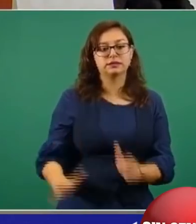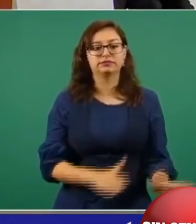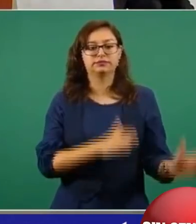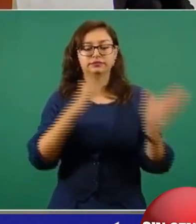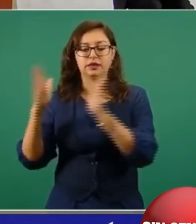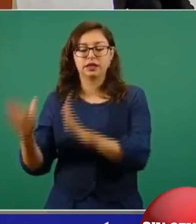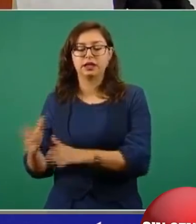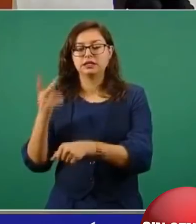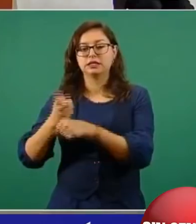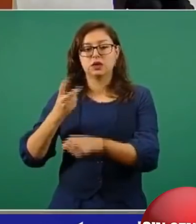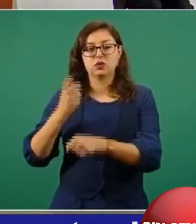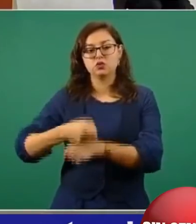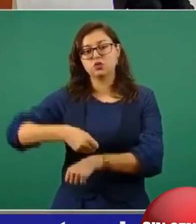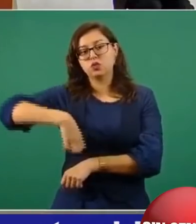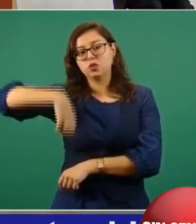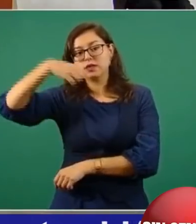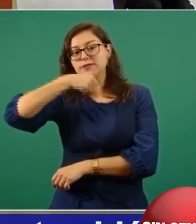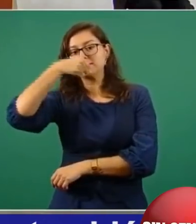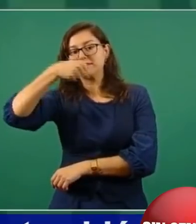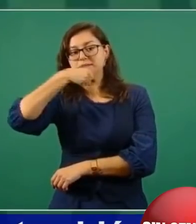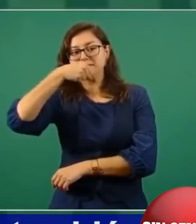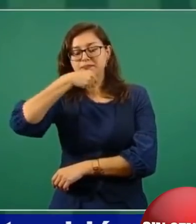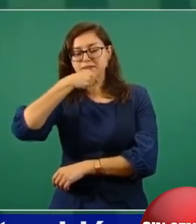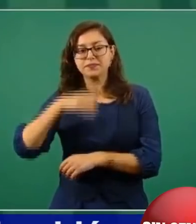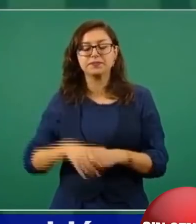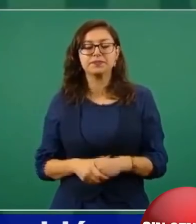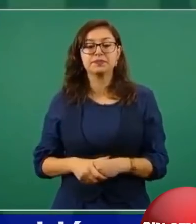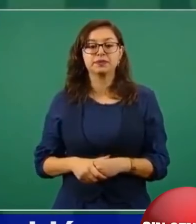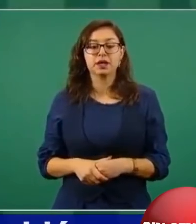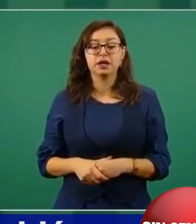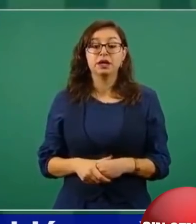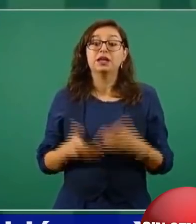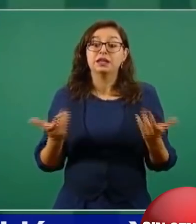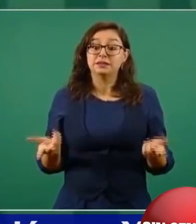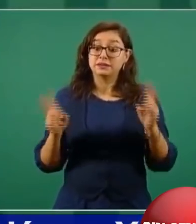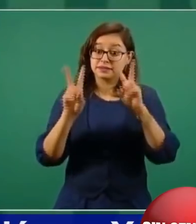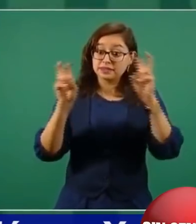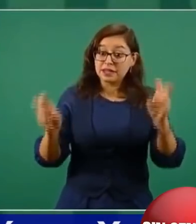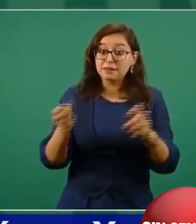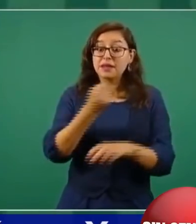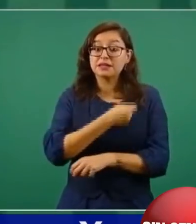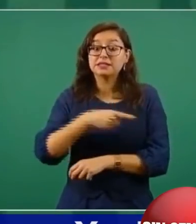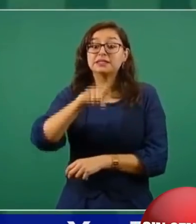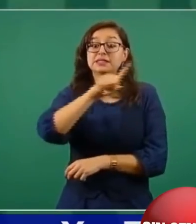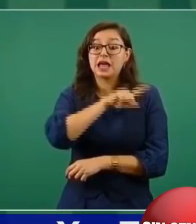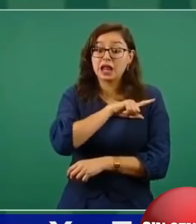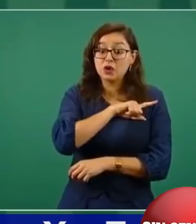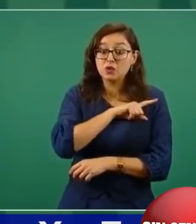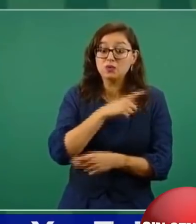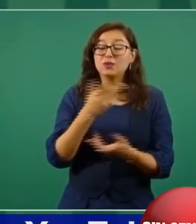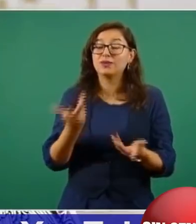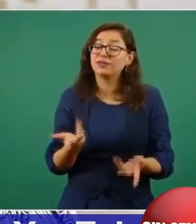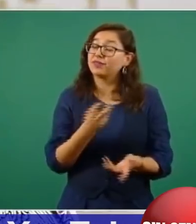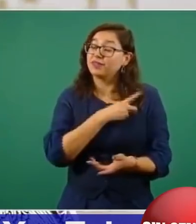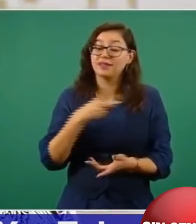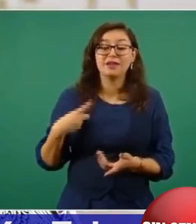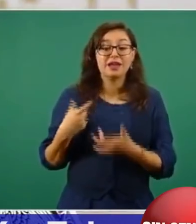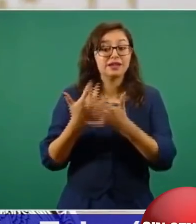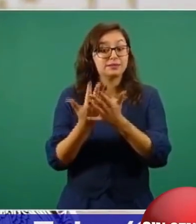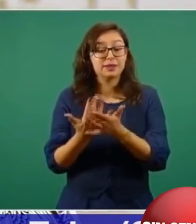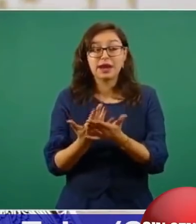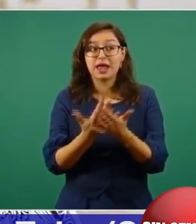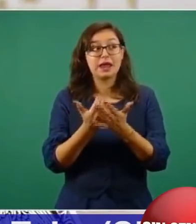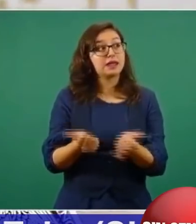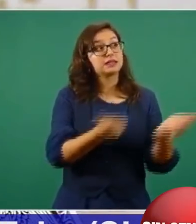el arranque de la fase 2. Para el personal de salud, insisto, seguiremos utilizando los distintos embarques de la vacuna